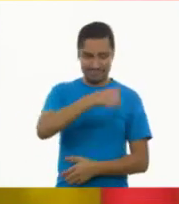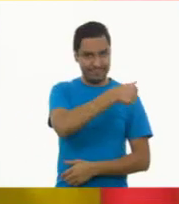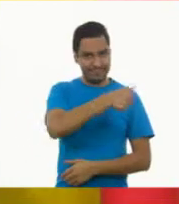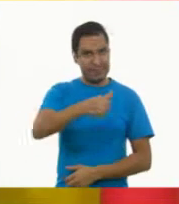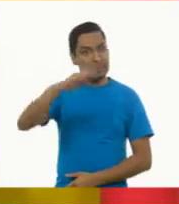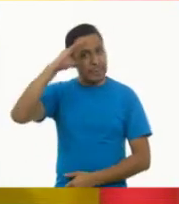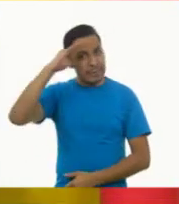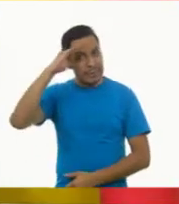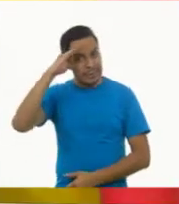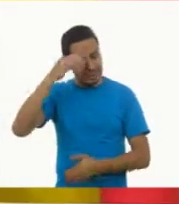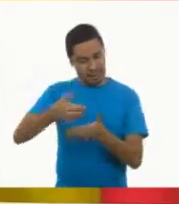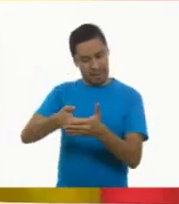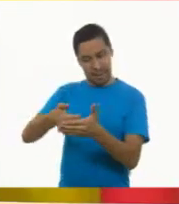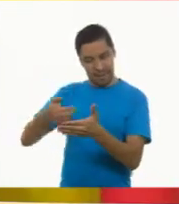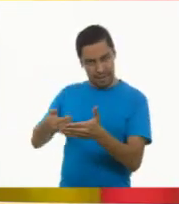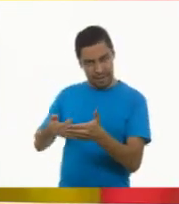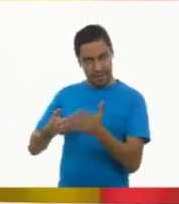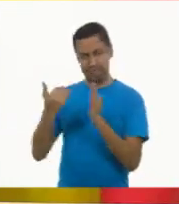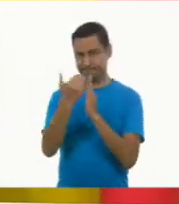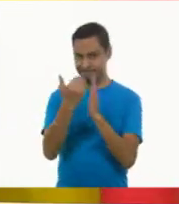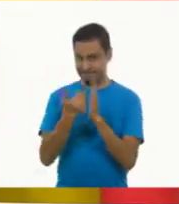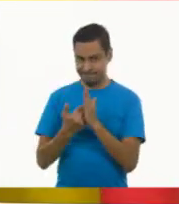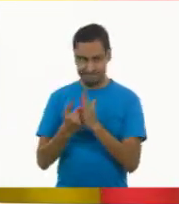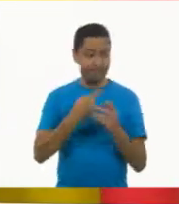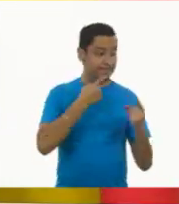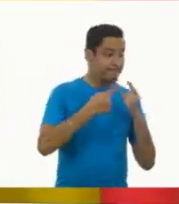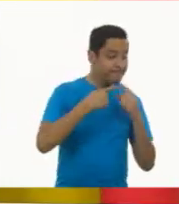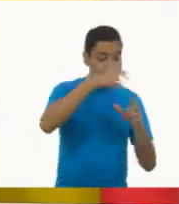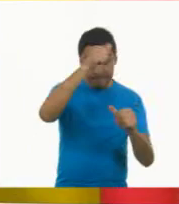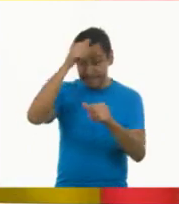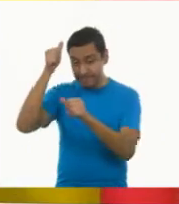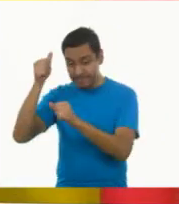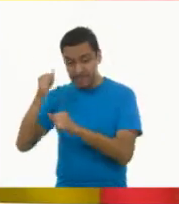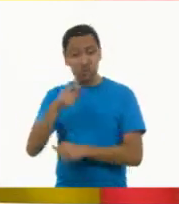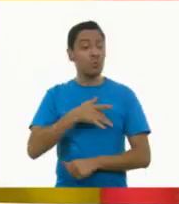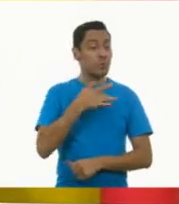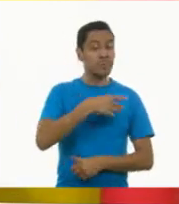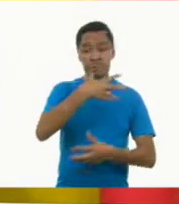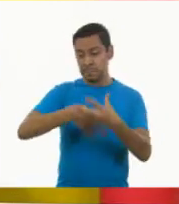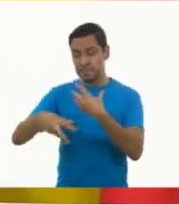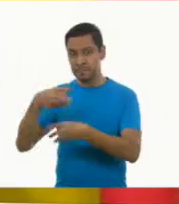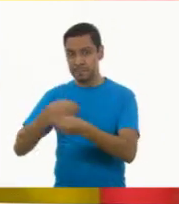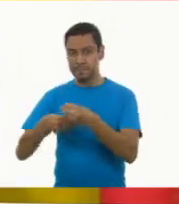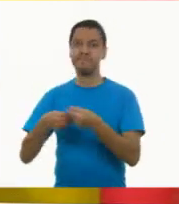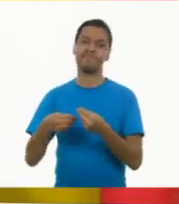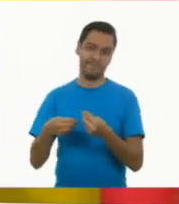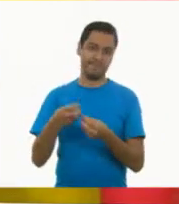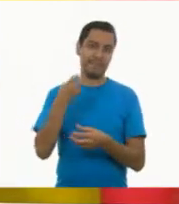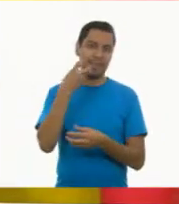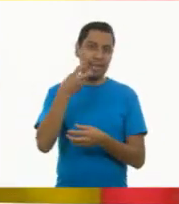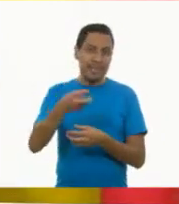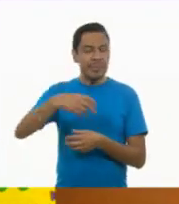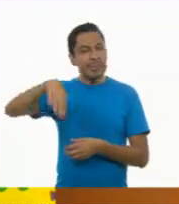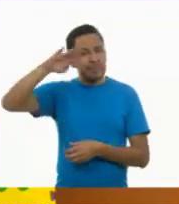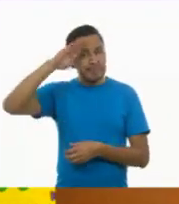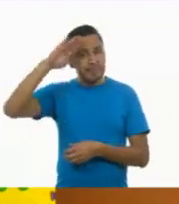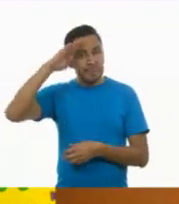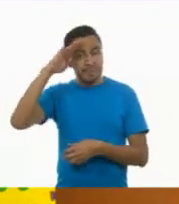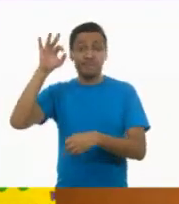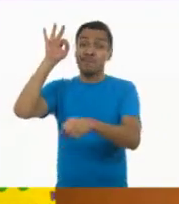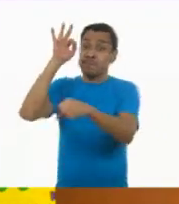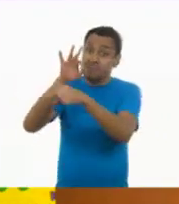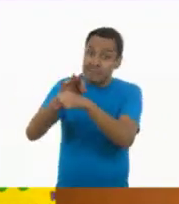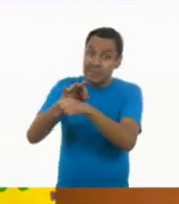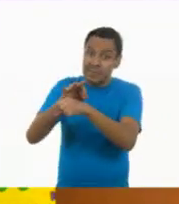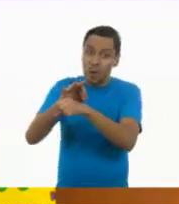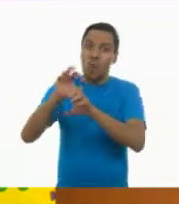pensadas, o bien elaboradas, o bien discutidas, y sobre todo analizarlas, ya que eso afecta o beneficia a todo el mundo, ¿cierto? A